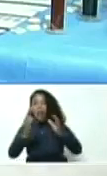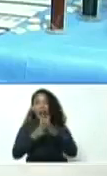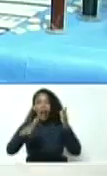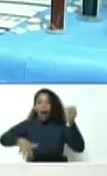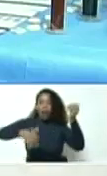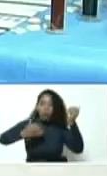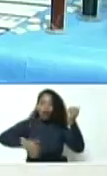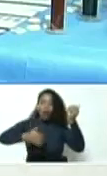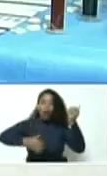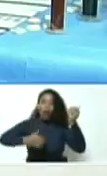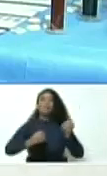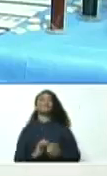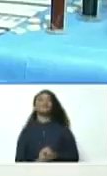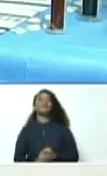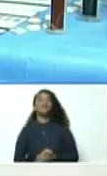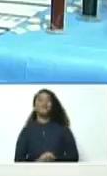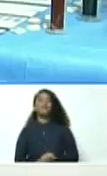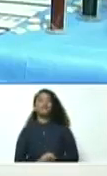Ali Primera.